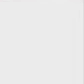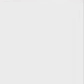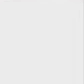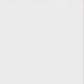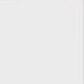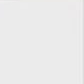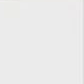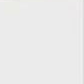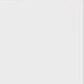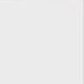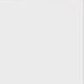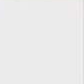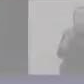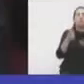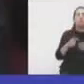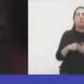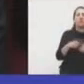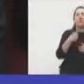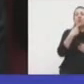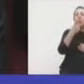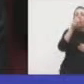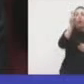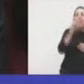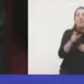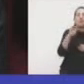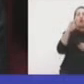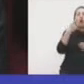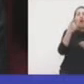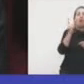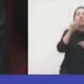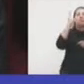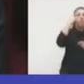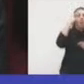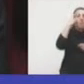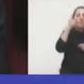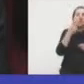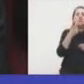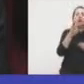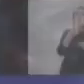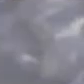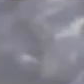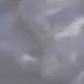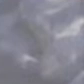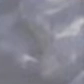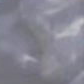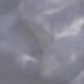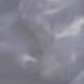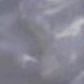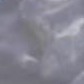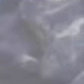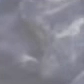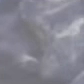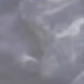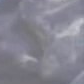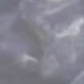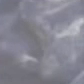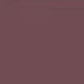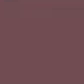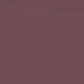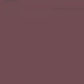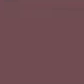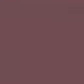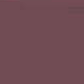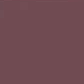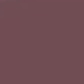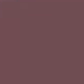ustedes, los medios de comunicación, ante la embestida frontal y con todo el poder en aquellos 2012, ¿no? Cuando estaba del 54% y el